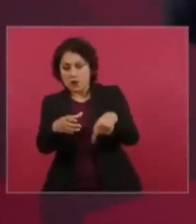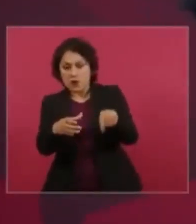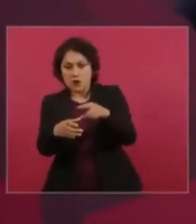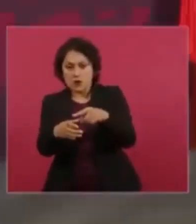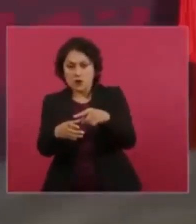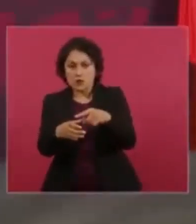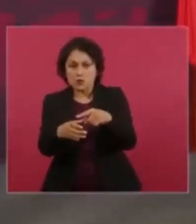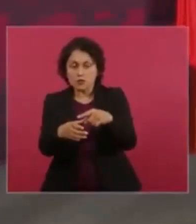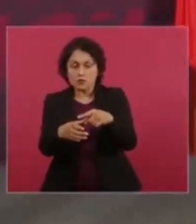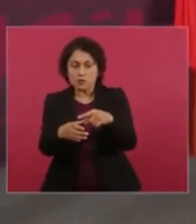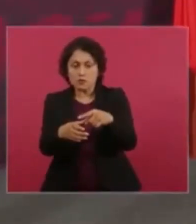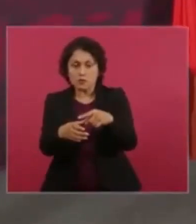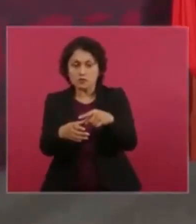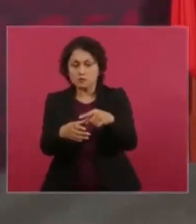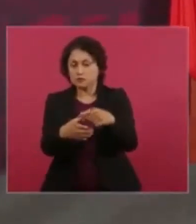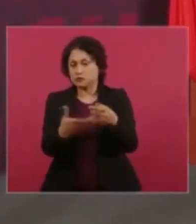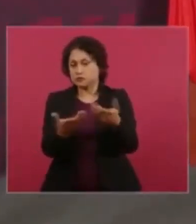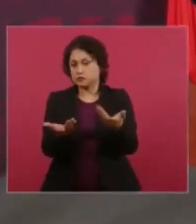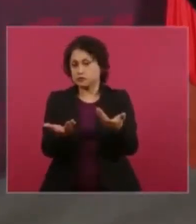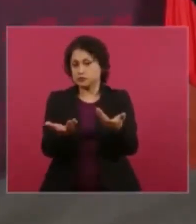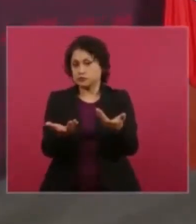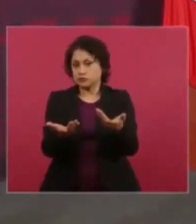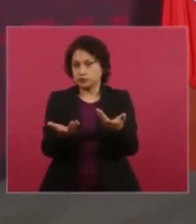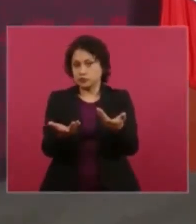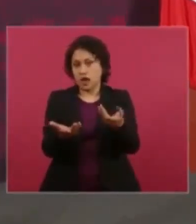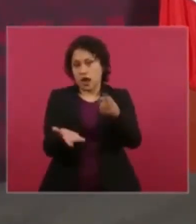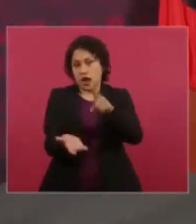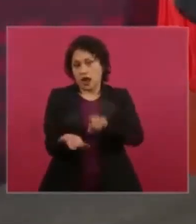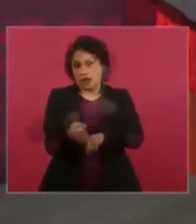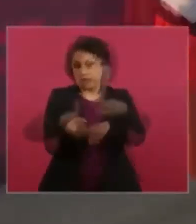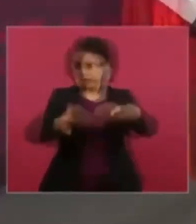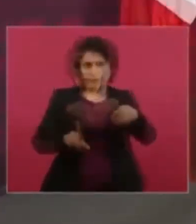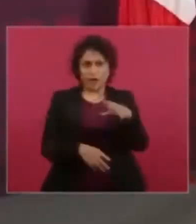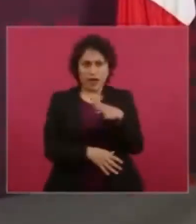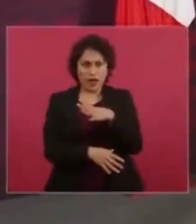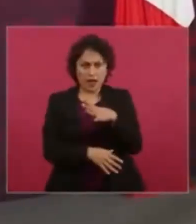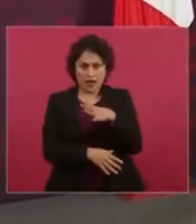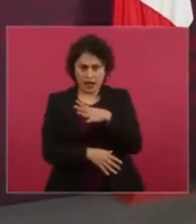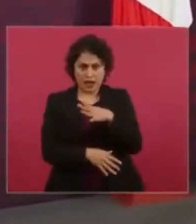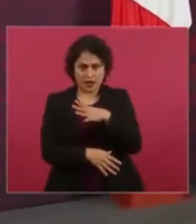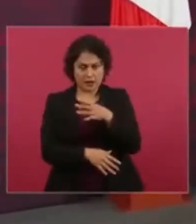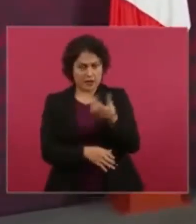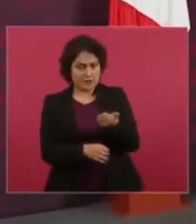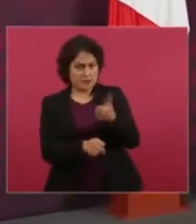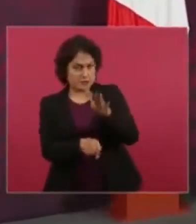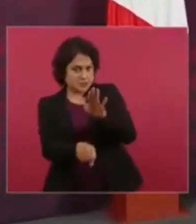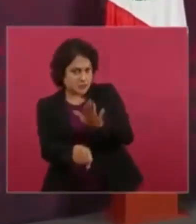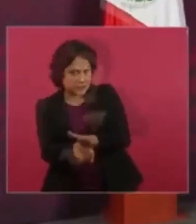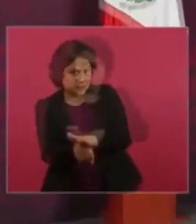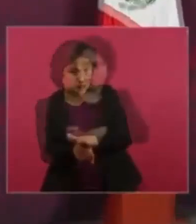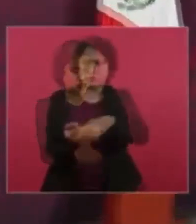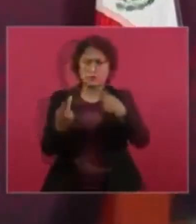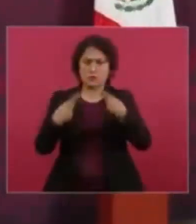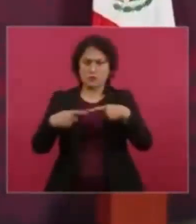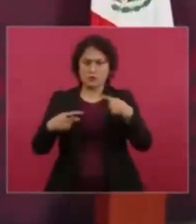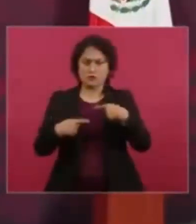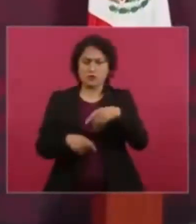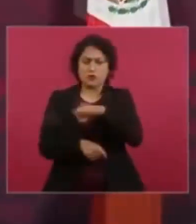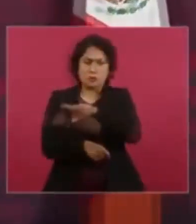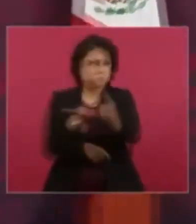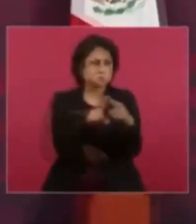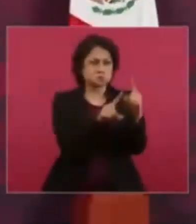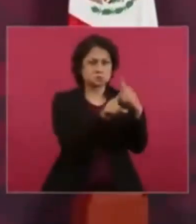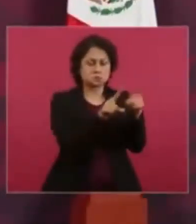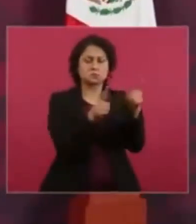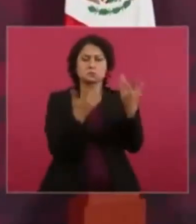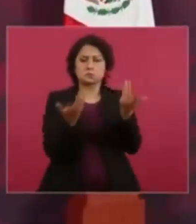que tiene pues toda su estructura administrativa para atender todos los